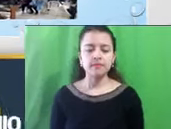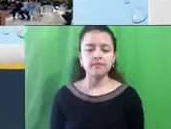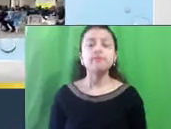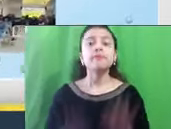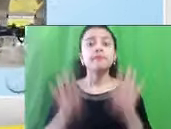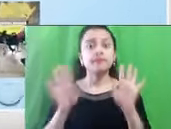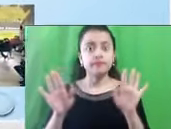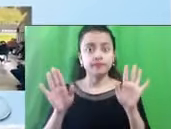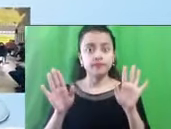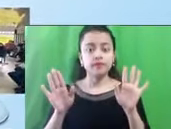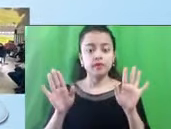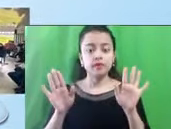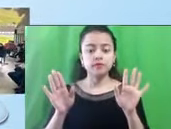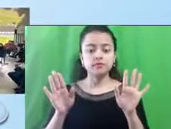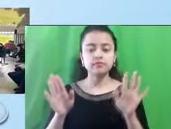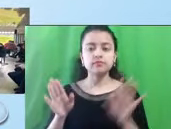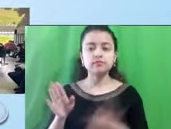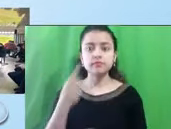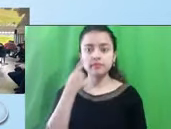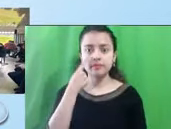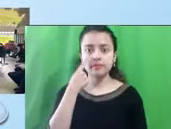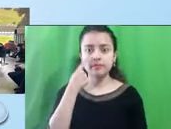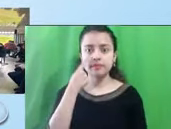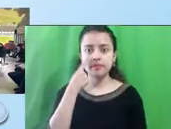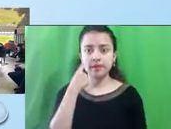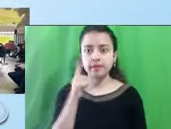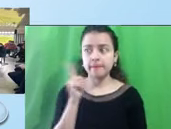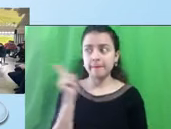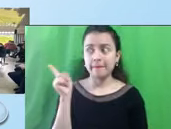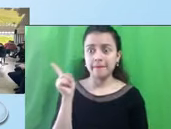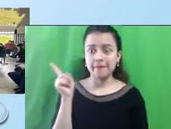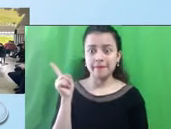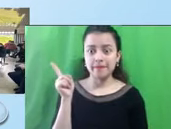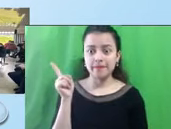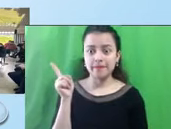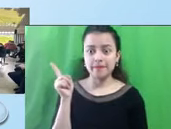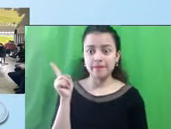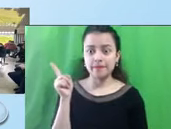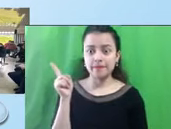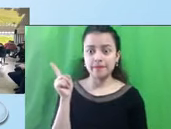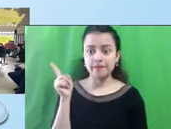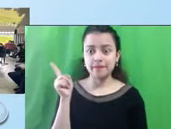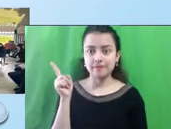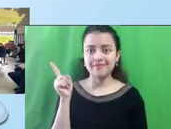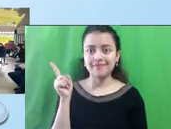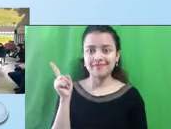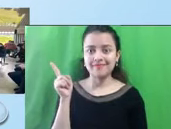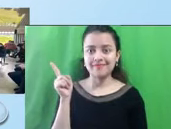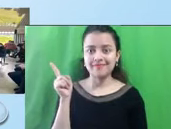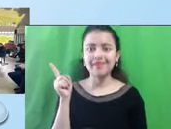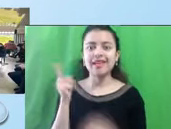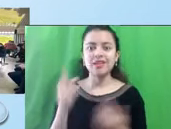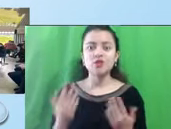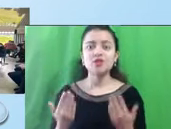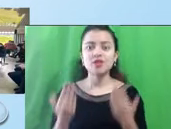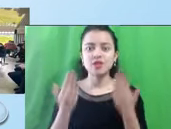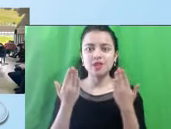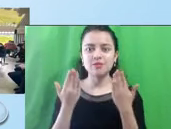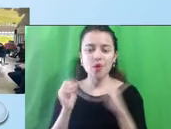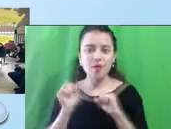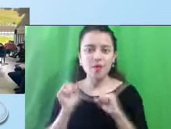vestier de fontanería. Pues esta obra redundó en bienestar para los funcionarios del área operativa.